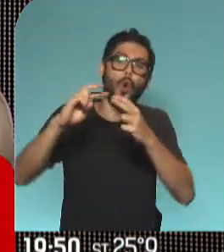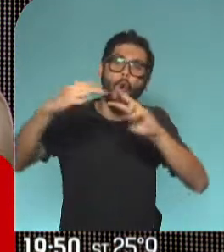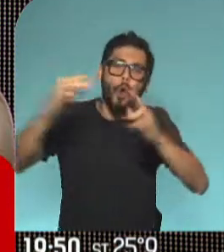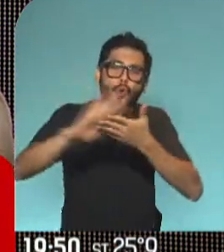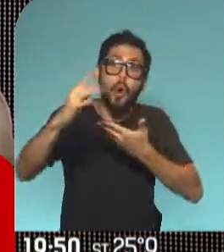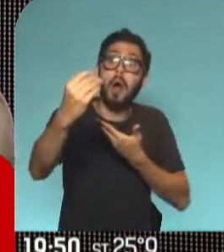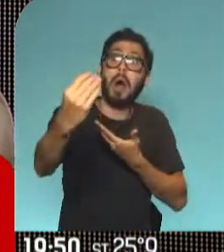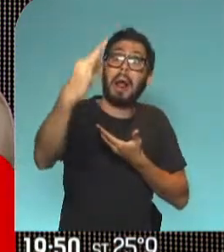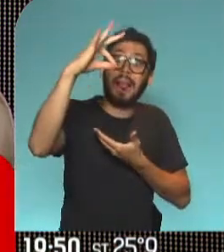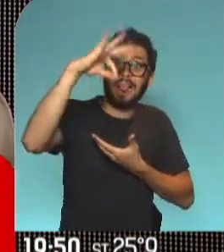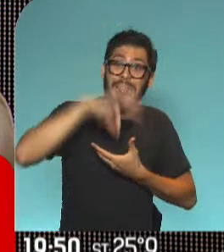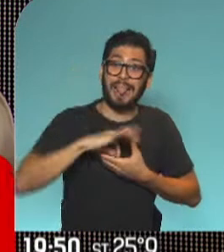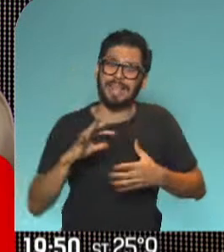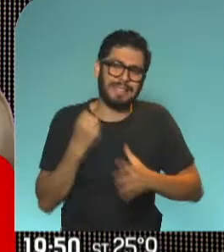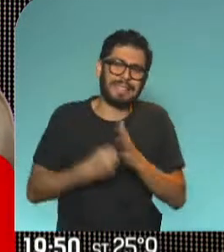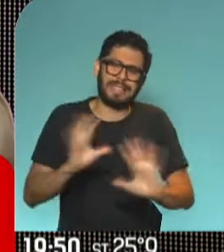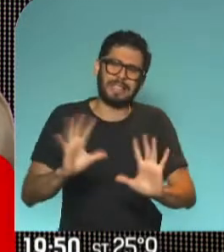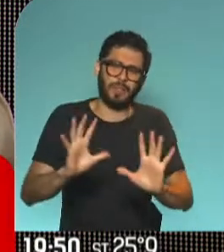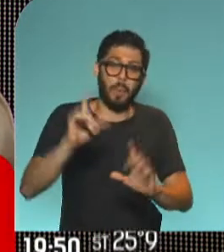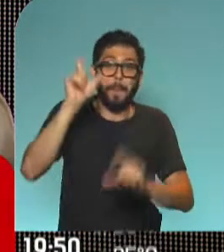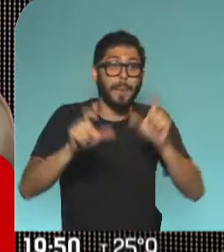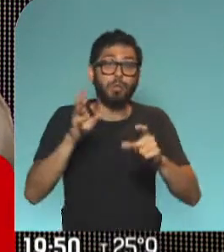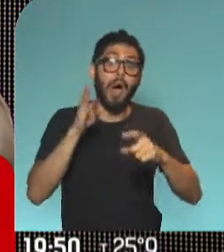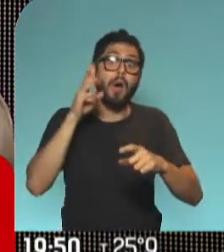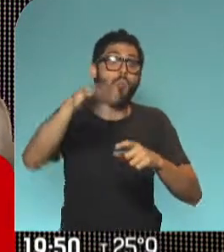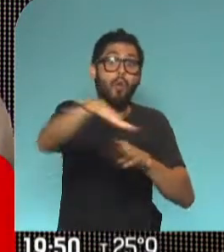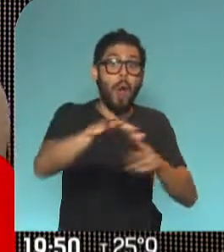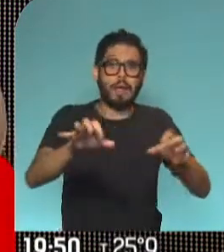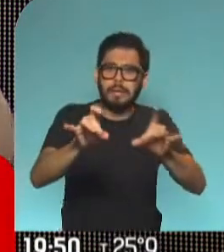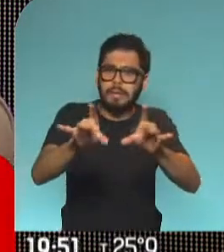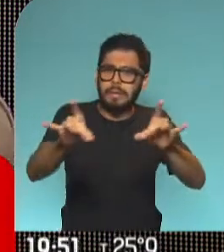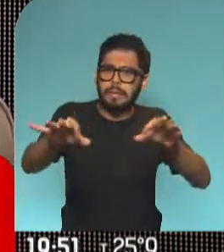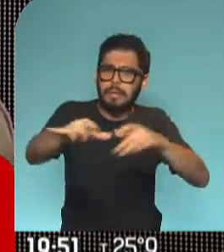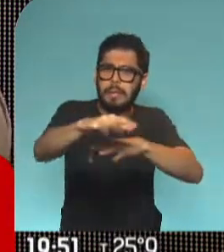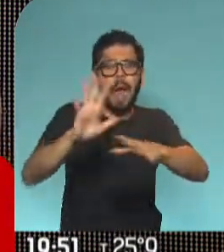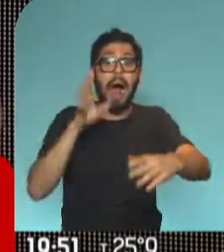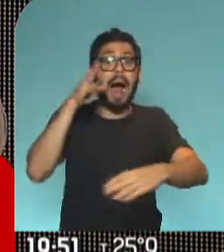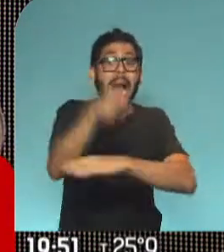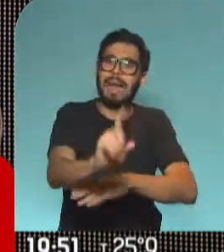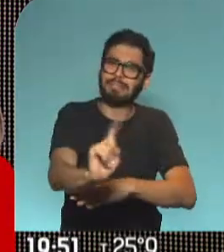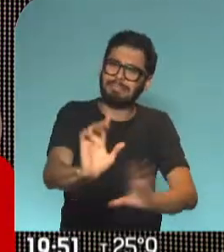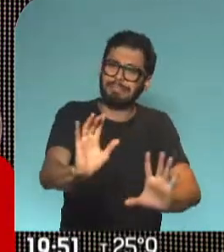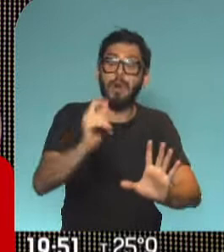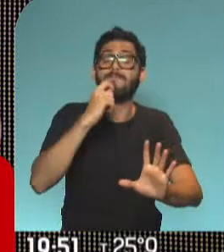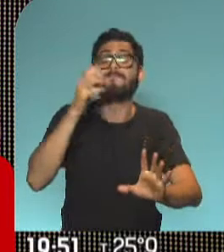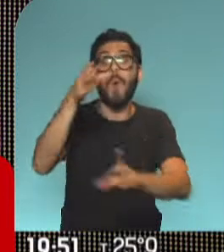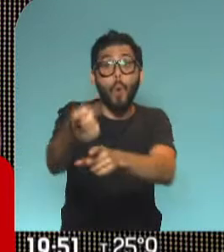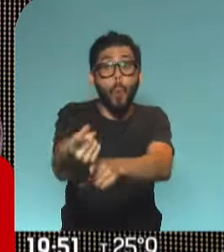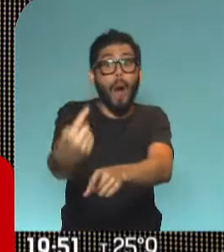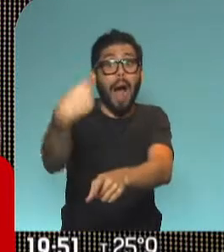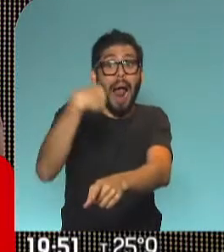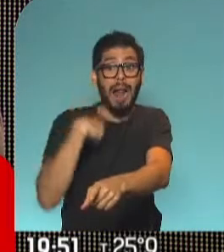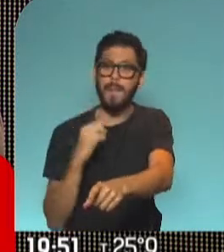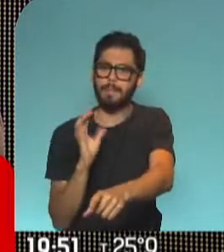Entonces, evitar que vaya la gente a buscarla donde está y los que tengan que regresar que sean muy bien controlados para evitar